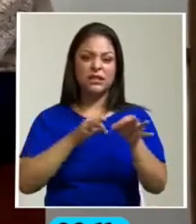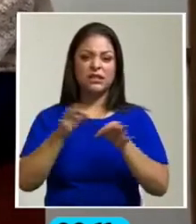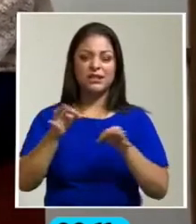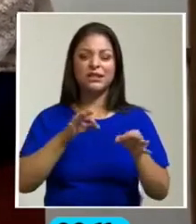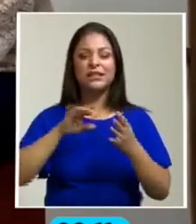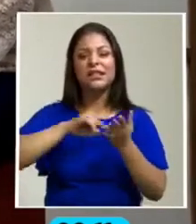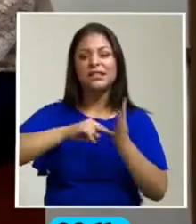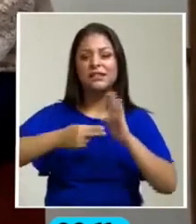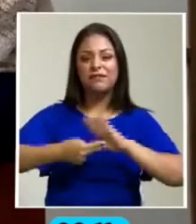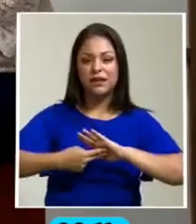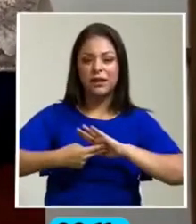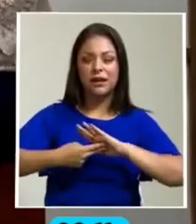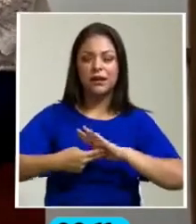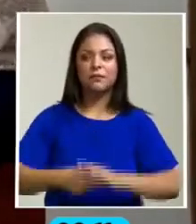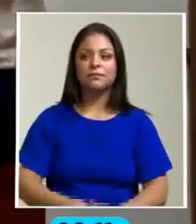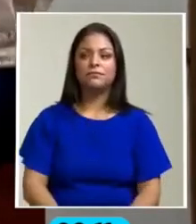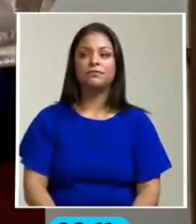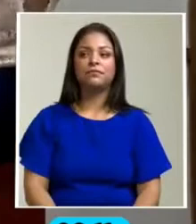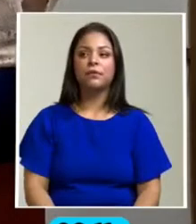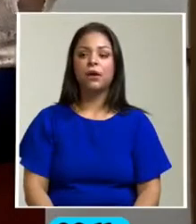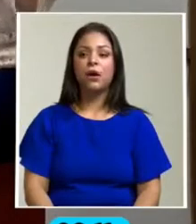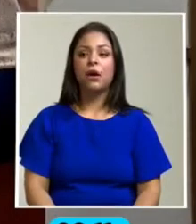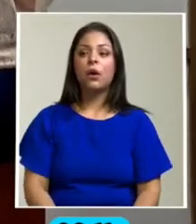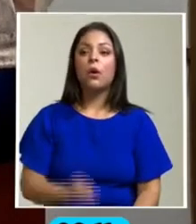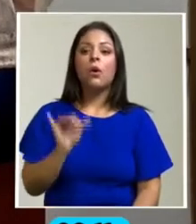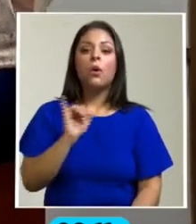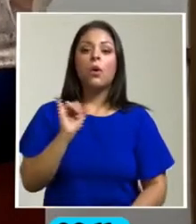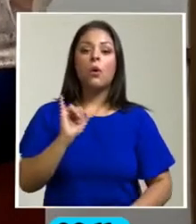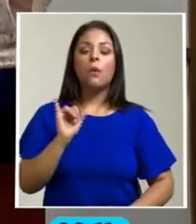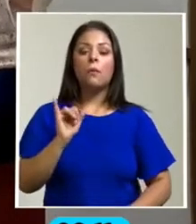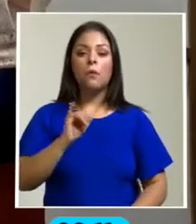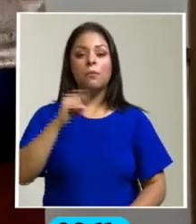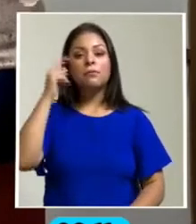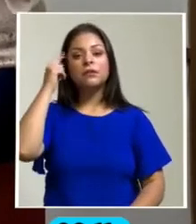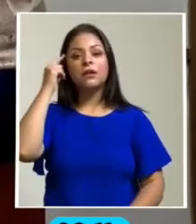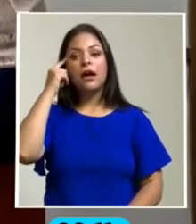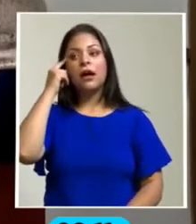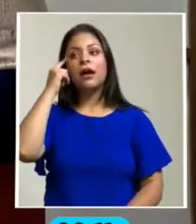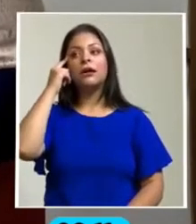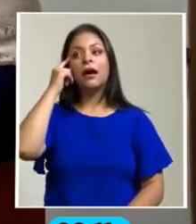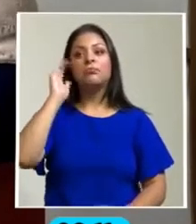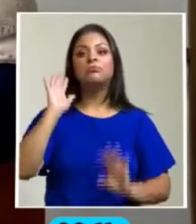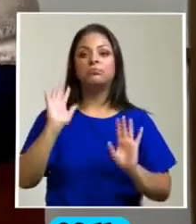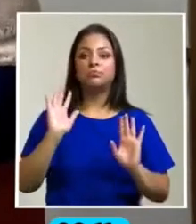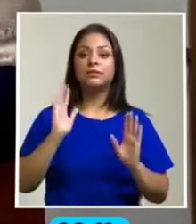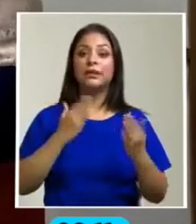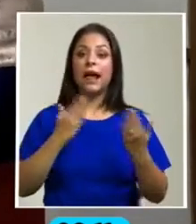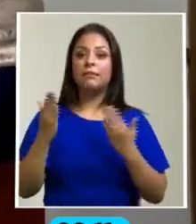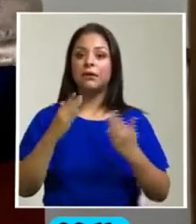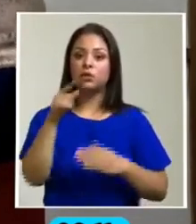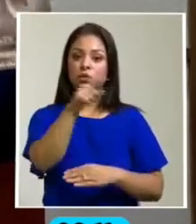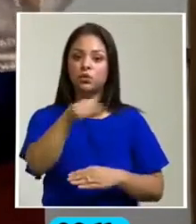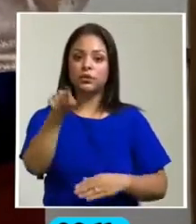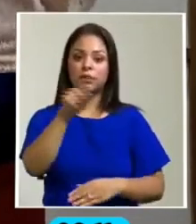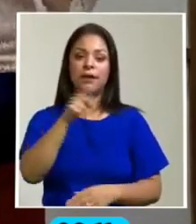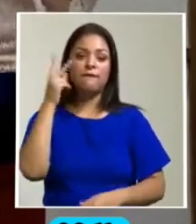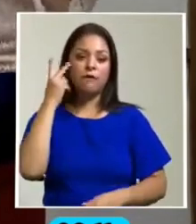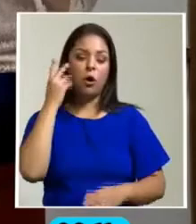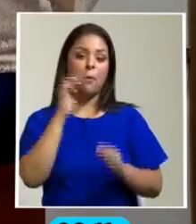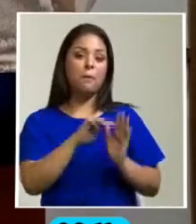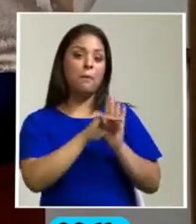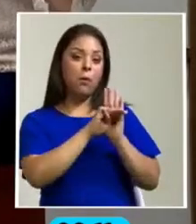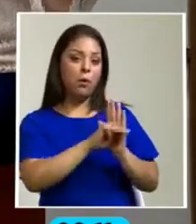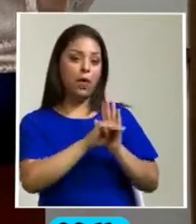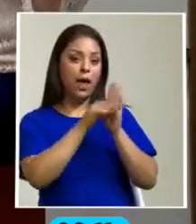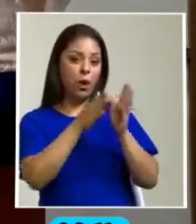qué es una pasarela? Podríamos pensar en que, bueno, tal vez hayan visto algún día unas modelos. ¡Ah!